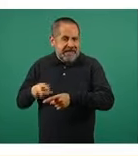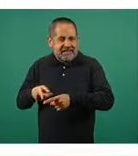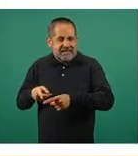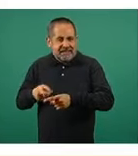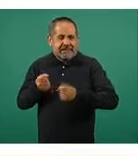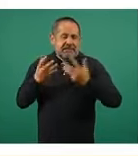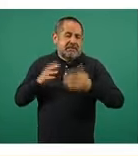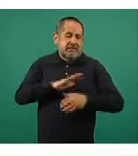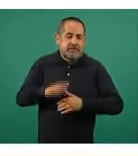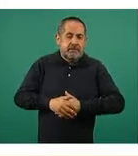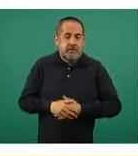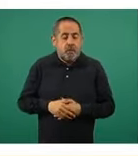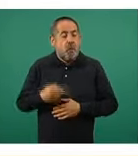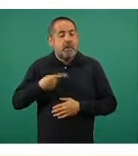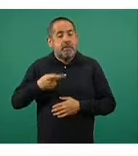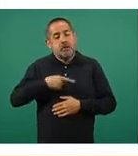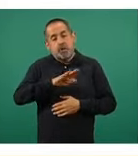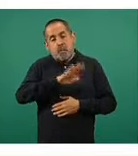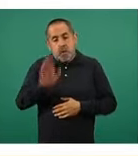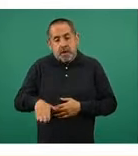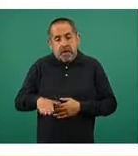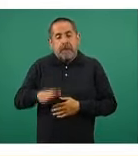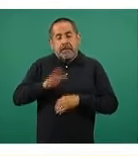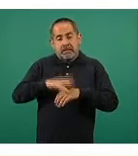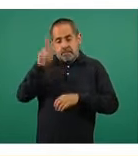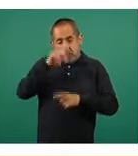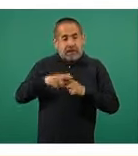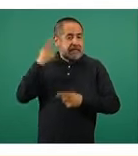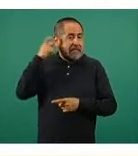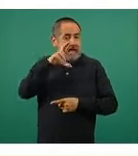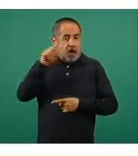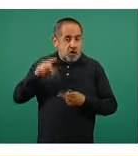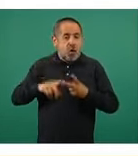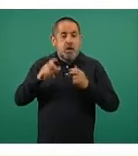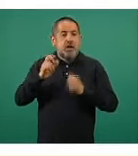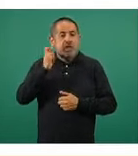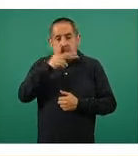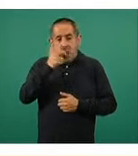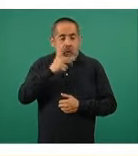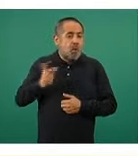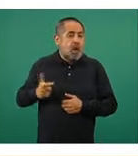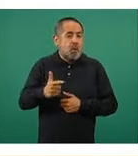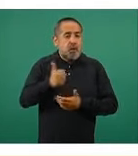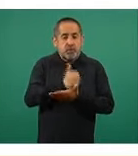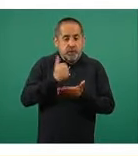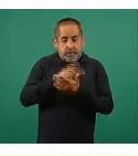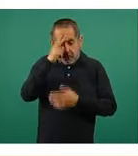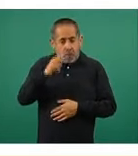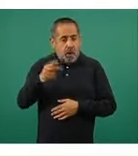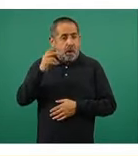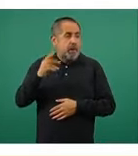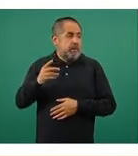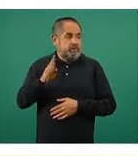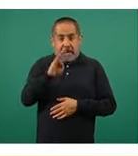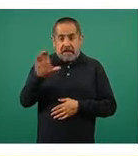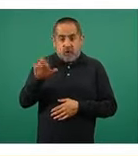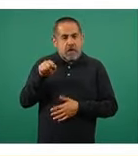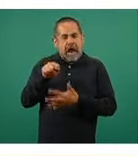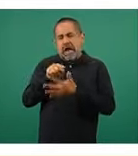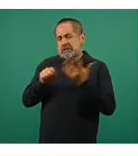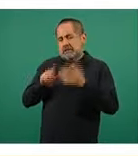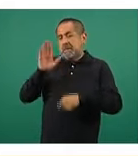país. En el caso de defunciones, los estados de Quintana Roo, Chihuahua, Guanajuato, Ciudad de México y Baja California son los que